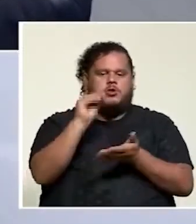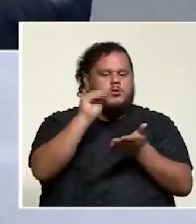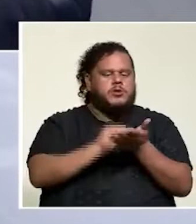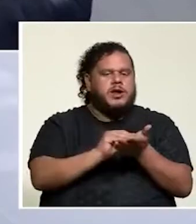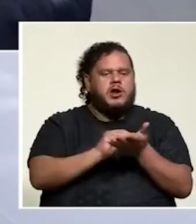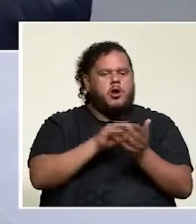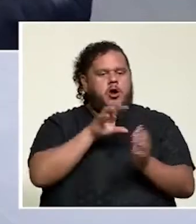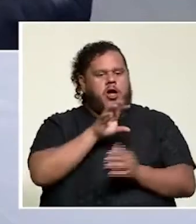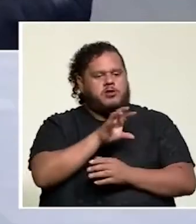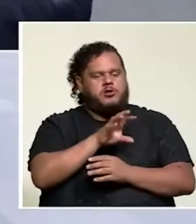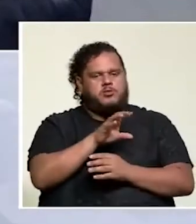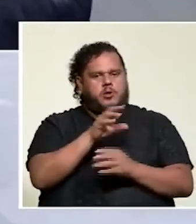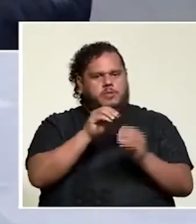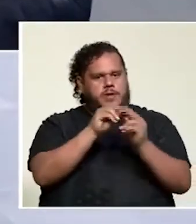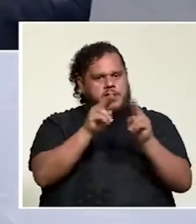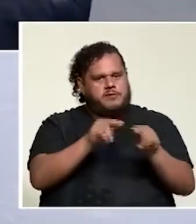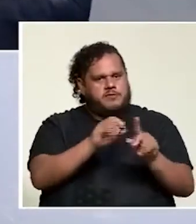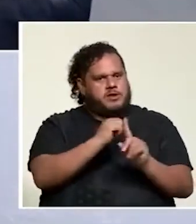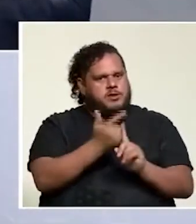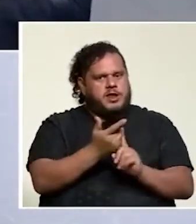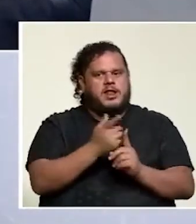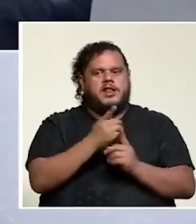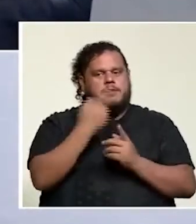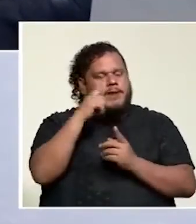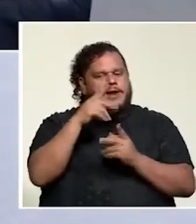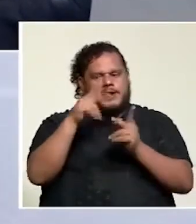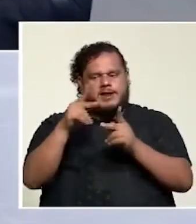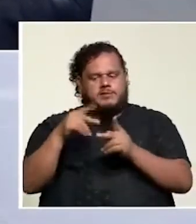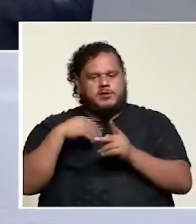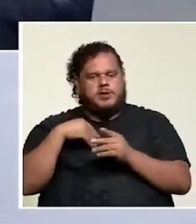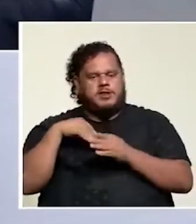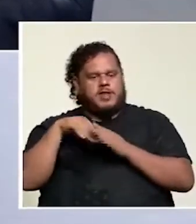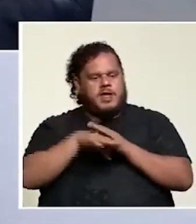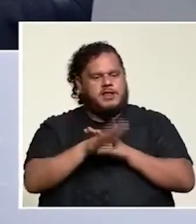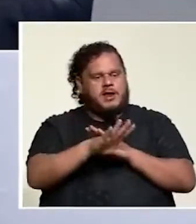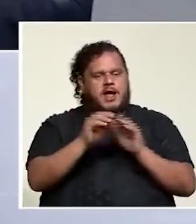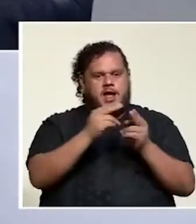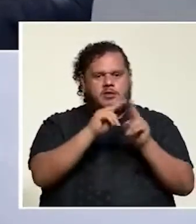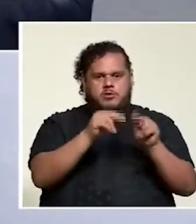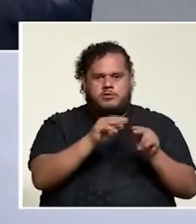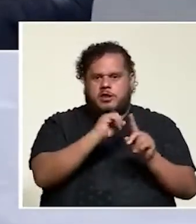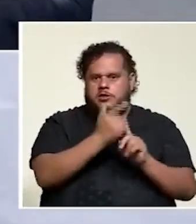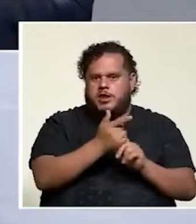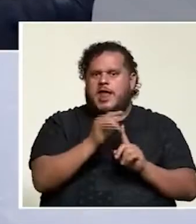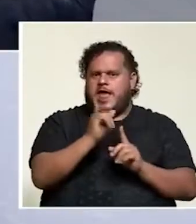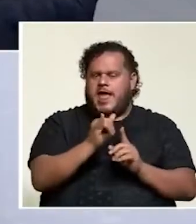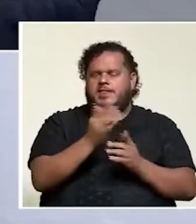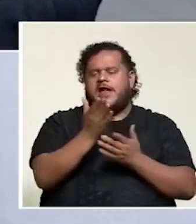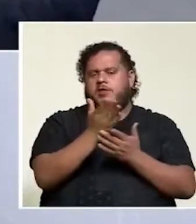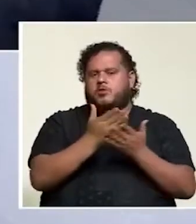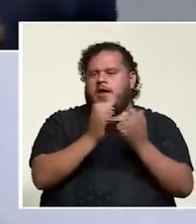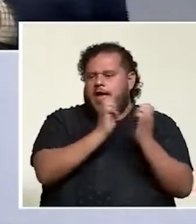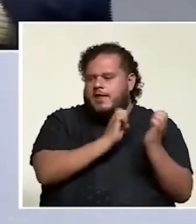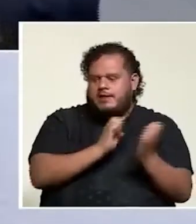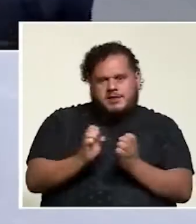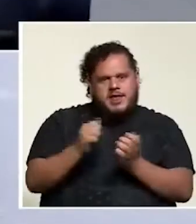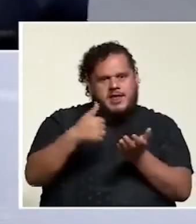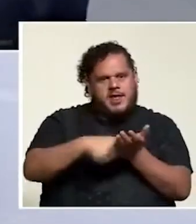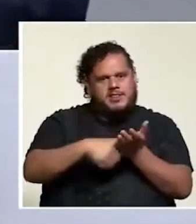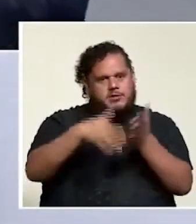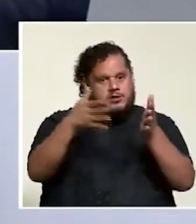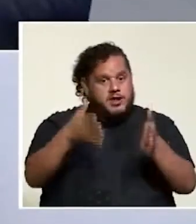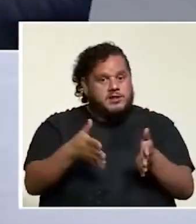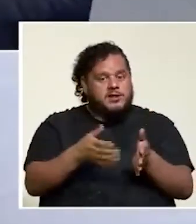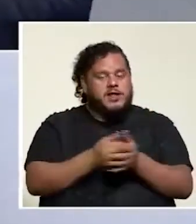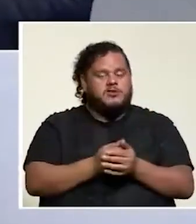para de manera tal que quien entre a la red social, eso es parte de la estrategia de muchos de los candidatos, quien entre a la red social solo vea, digamos, la parte de propuestas y las